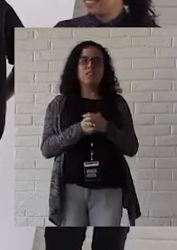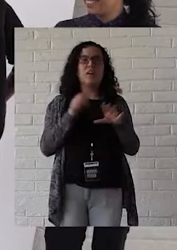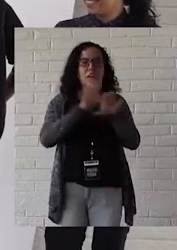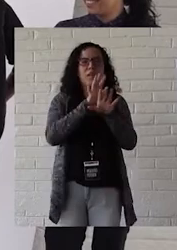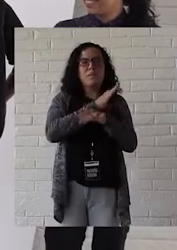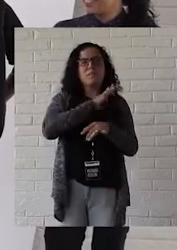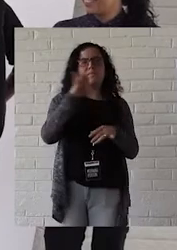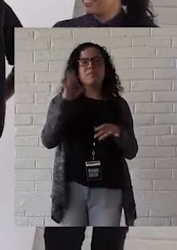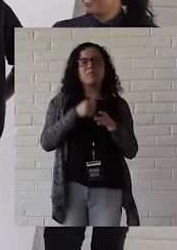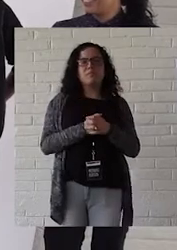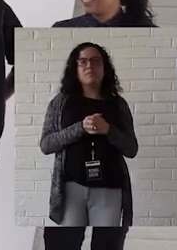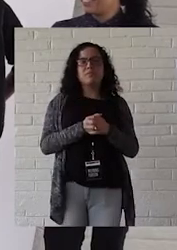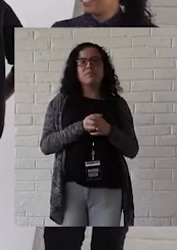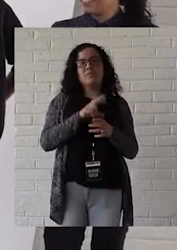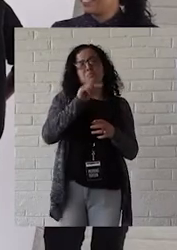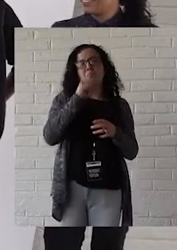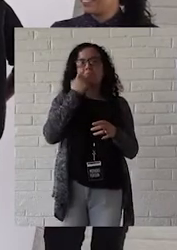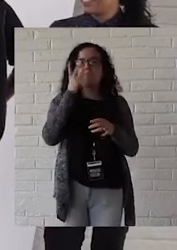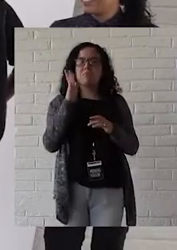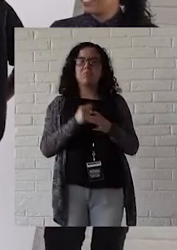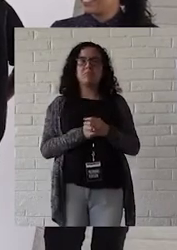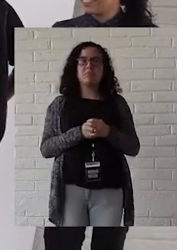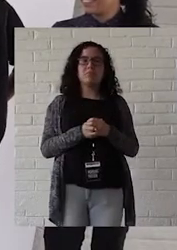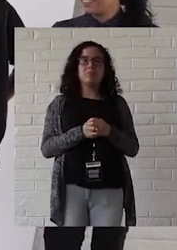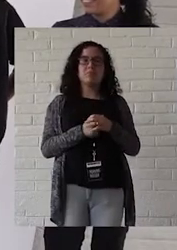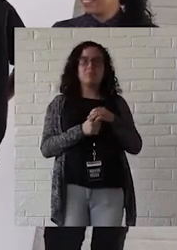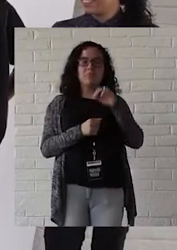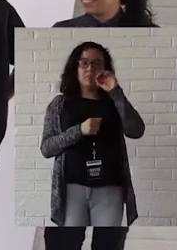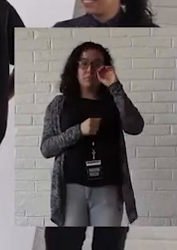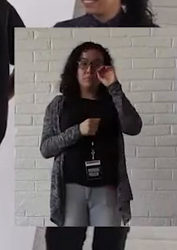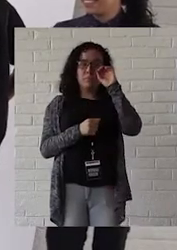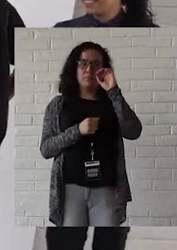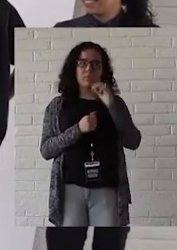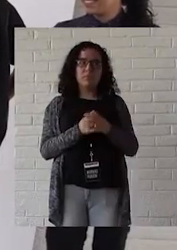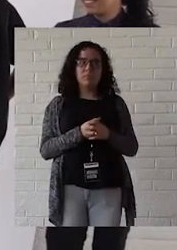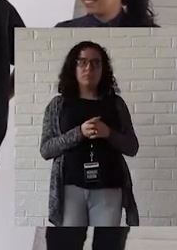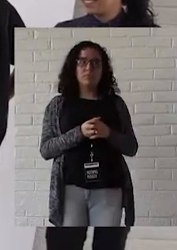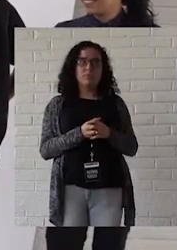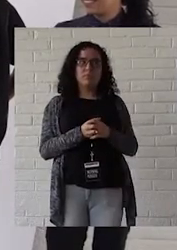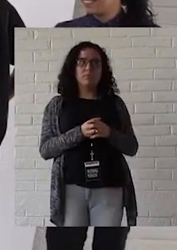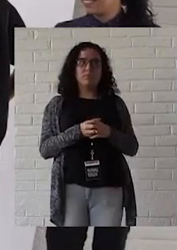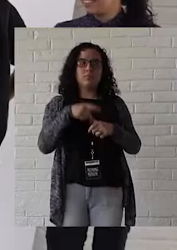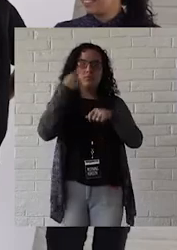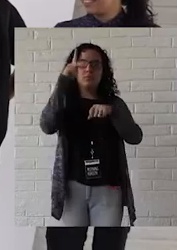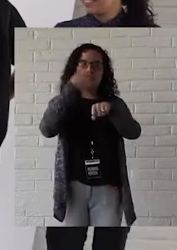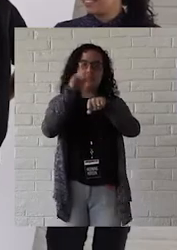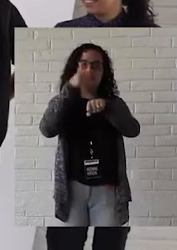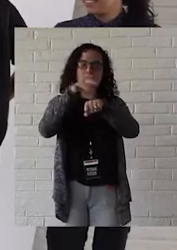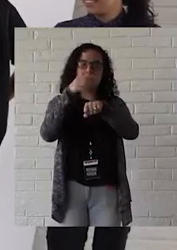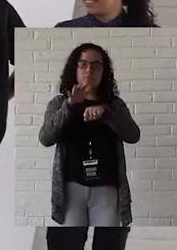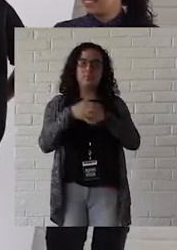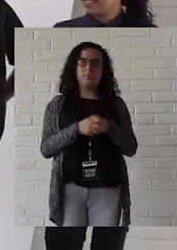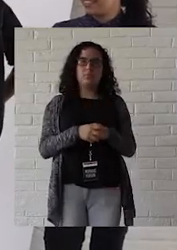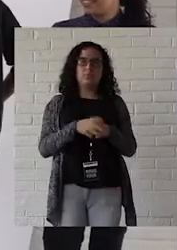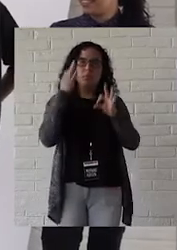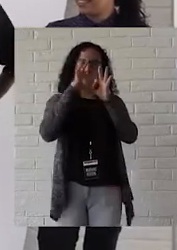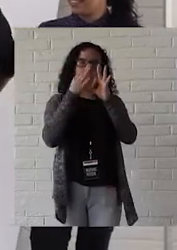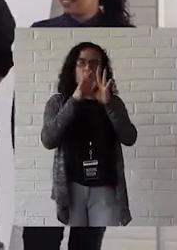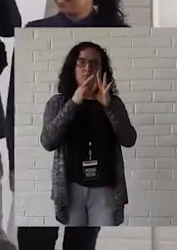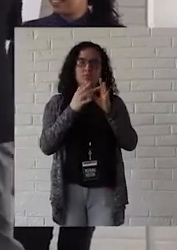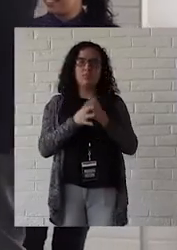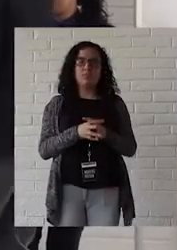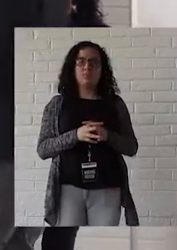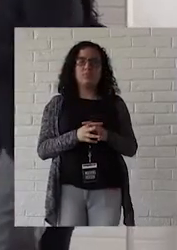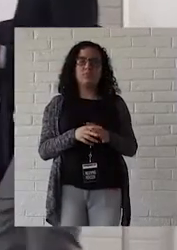si quieres, ¿eh? Pero si no, no. Okay. Dale por. Tu número. Perfecto.